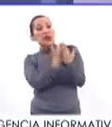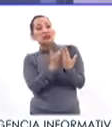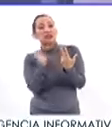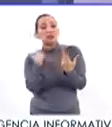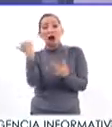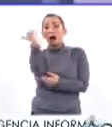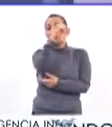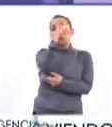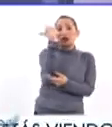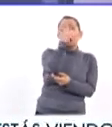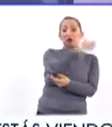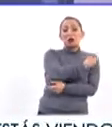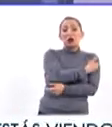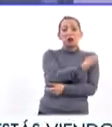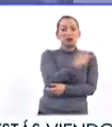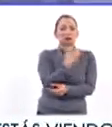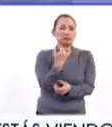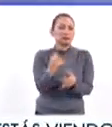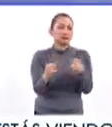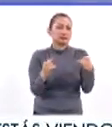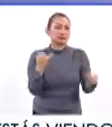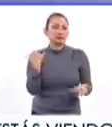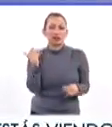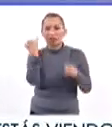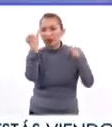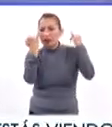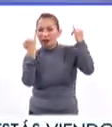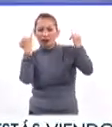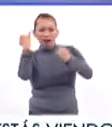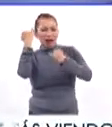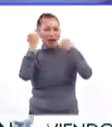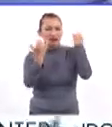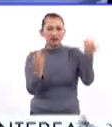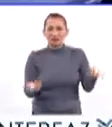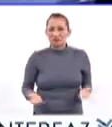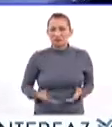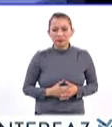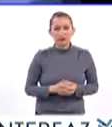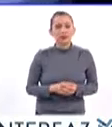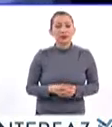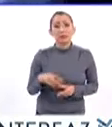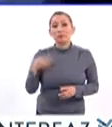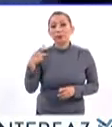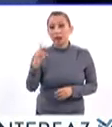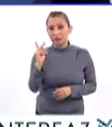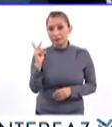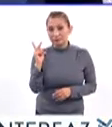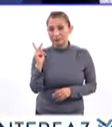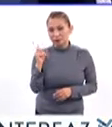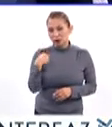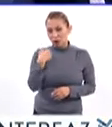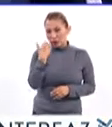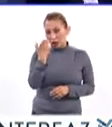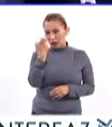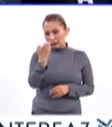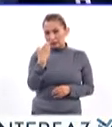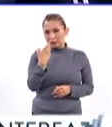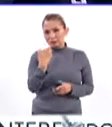como el autismo, etcétera, ¿no? Muchos argumentos infundados, digamos. Sin embargo, quisiera por